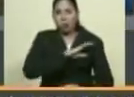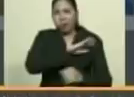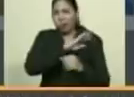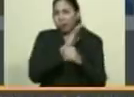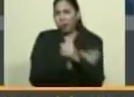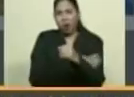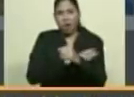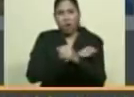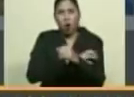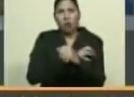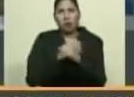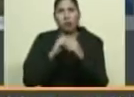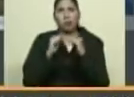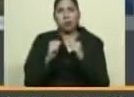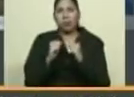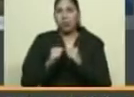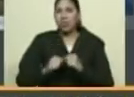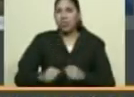imperio.